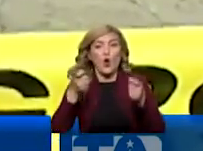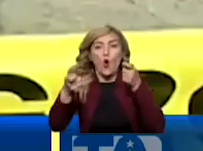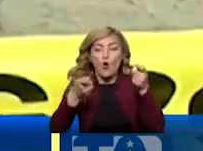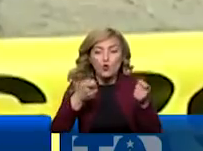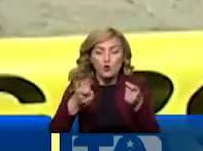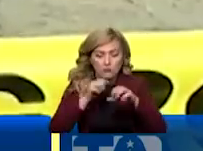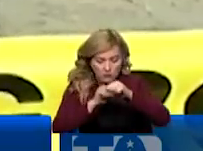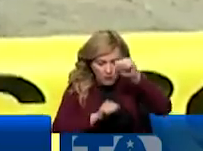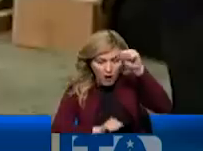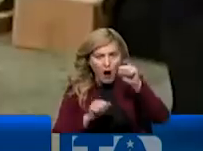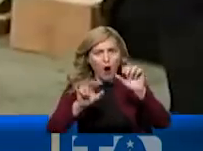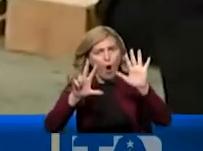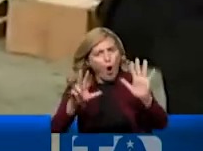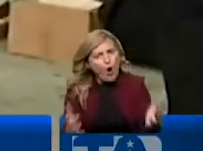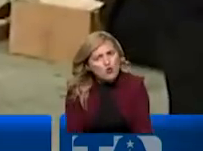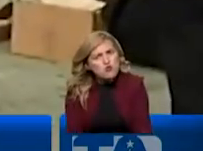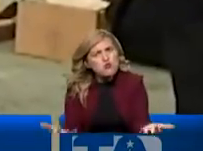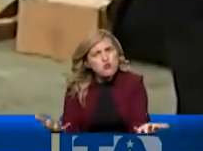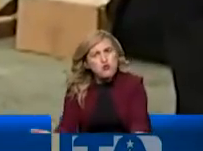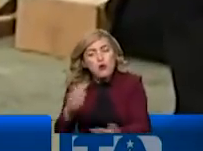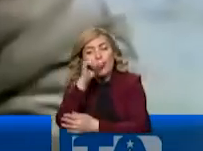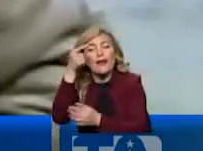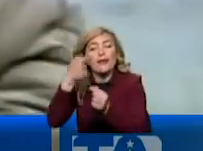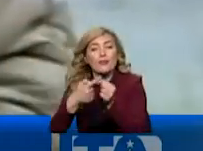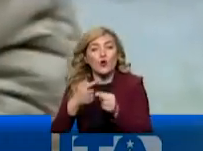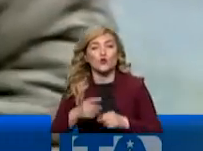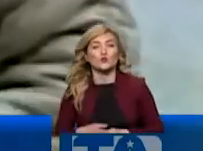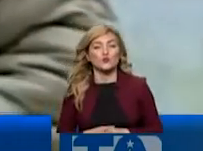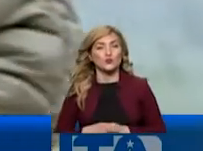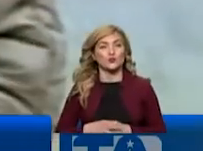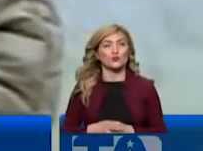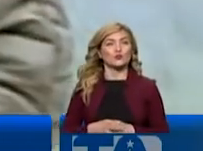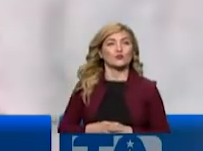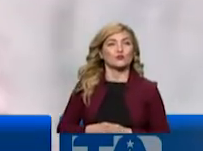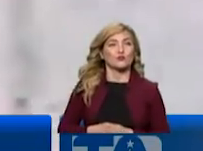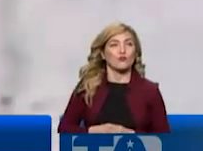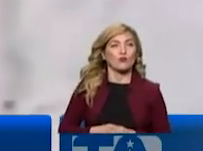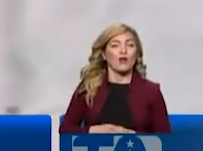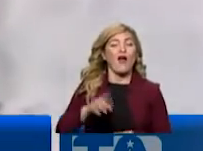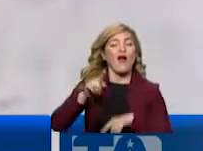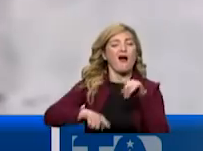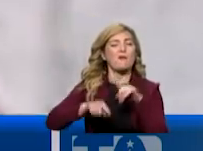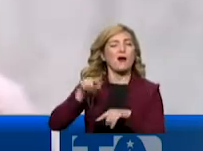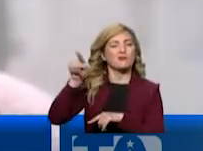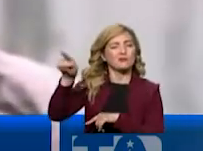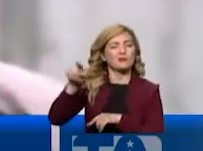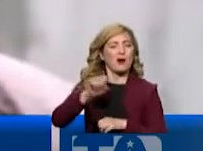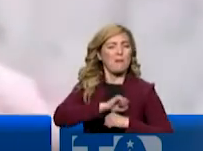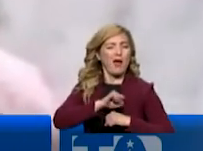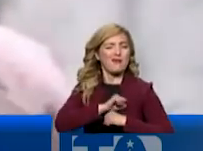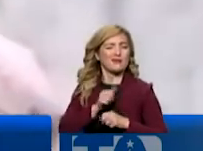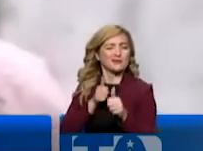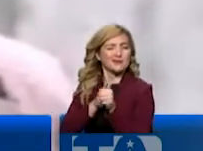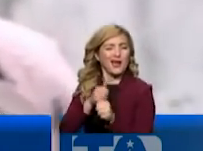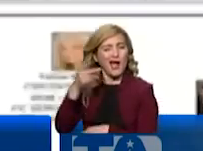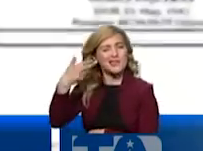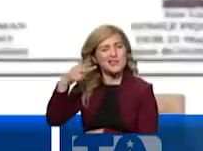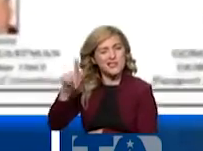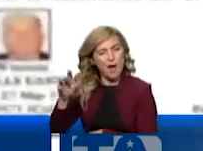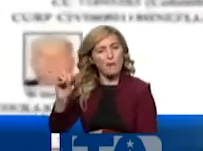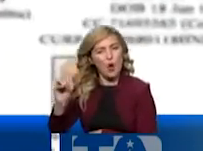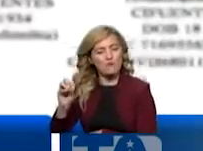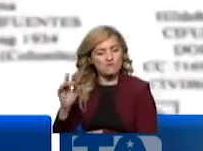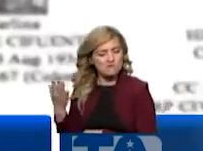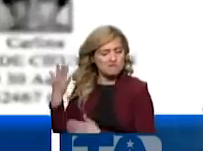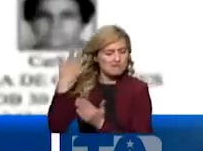se incautó otras 8 toneladas de droga en Quito. Por esos días, hombres cercanos al Chapo Guzmán ya venían a Ecuador a reunirse con el Capi,